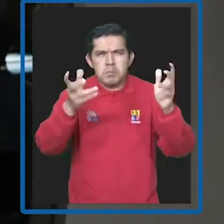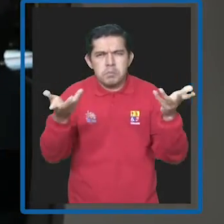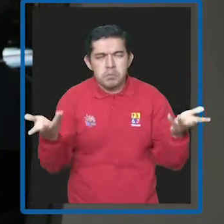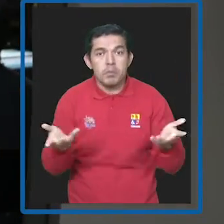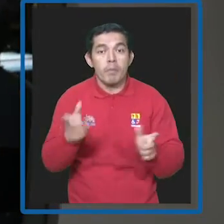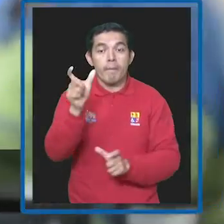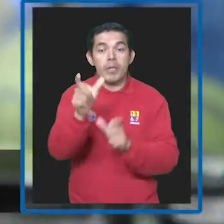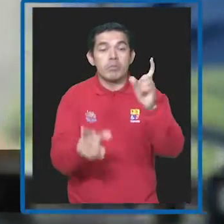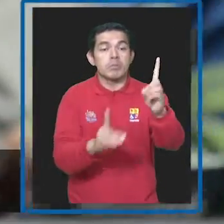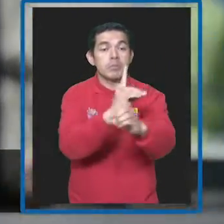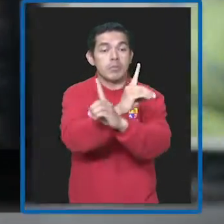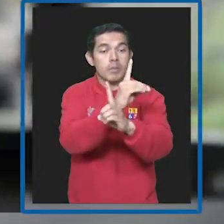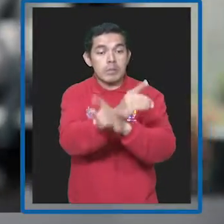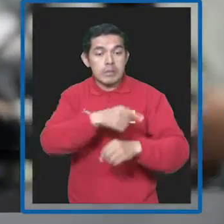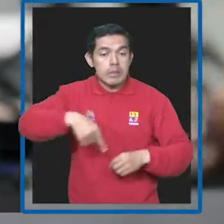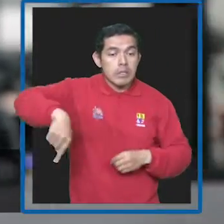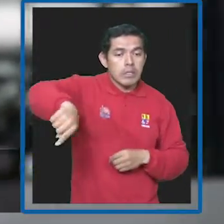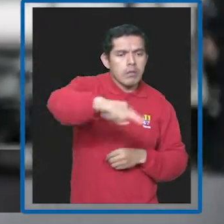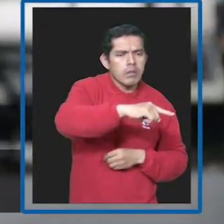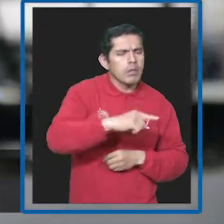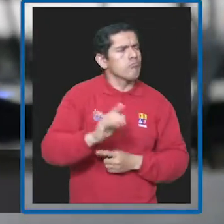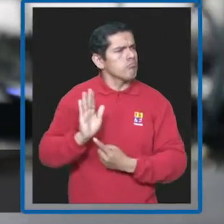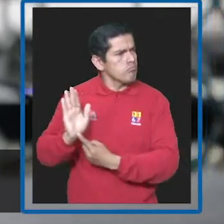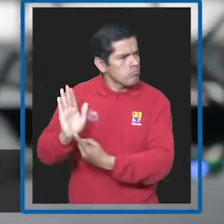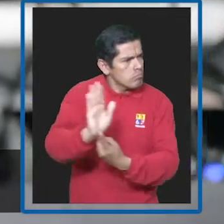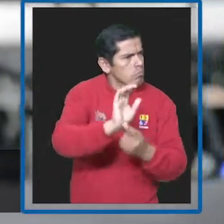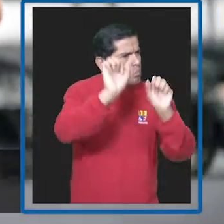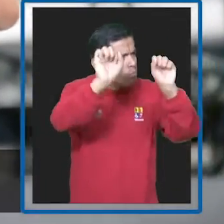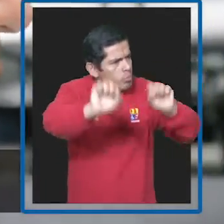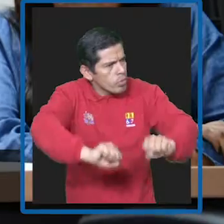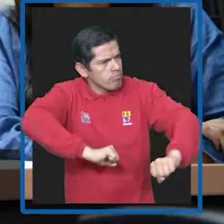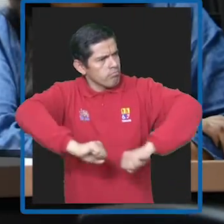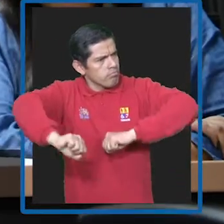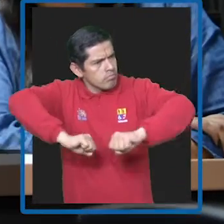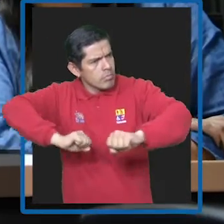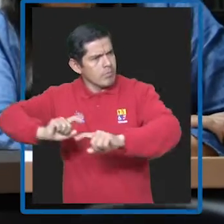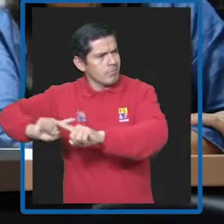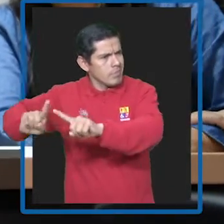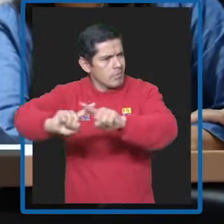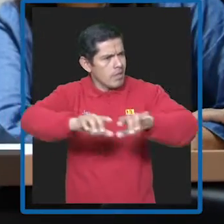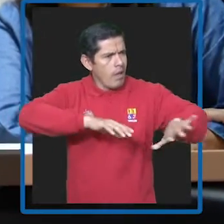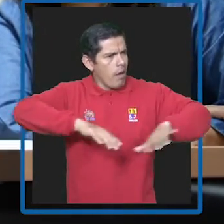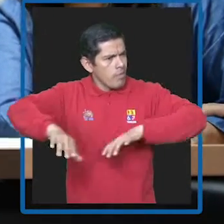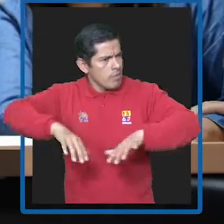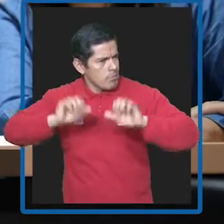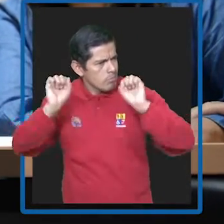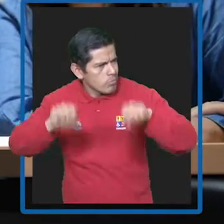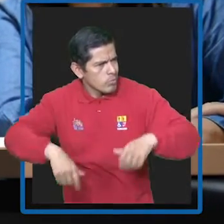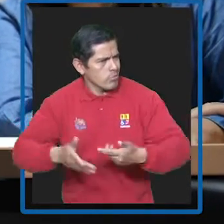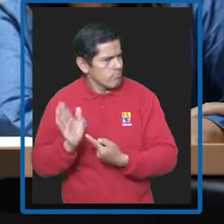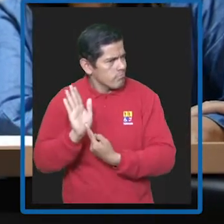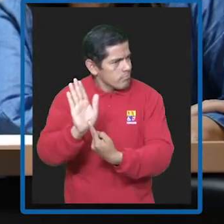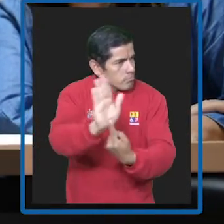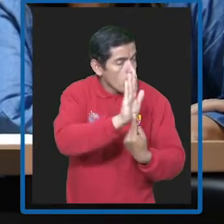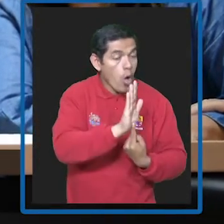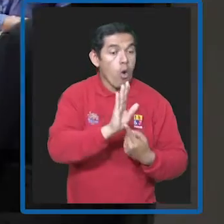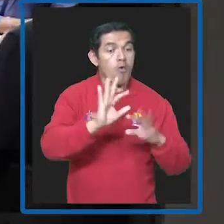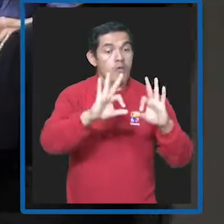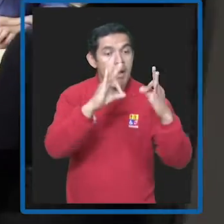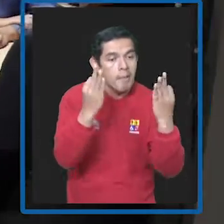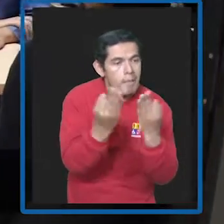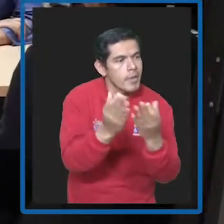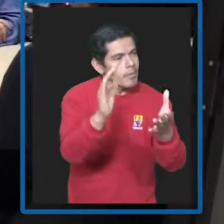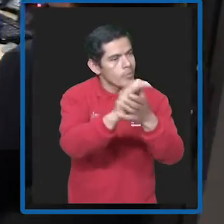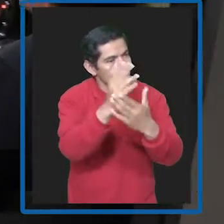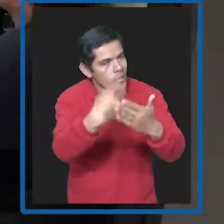las personas con discapacidad son capaces de realizar diferentes actividades, de formar